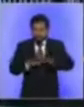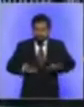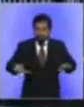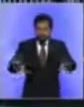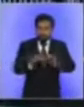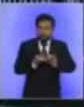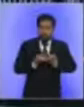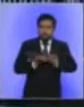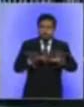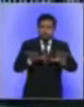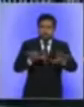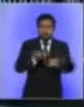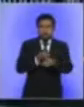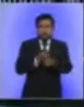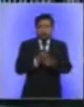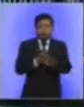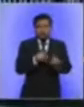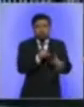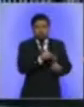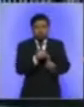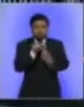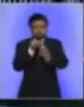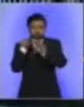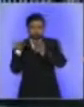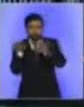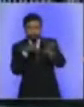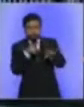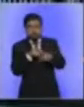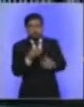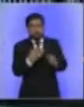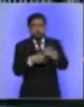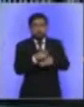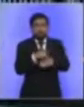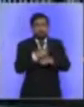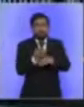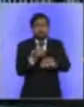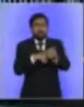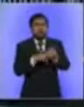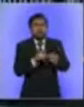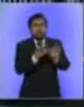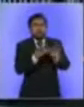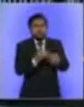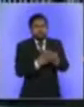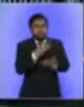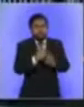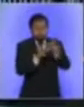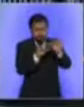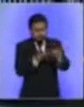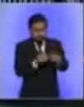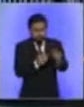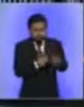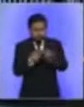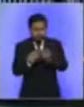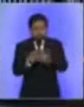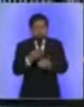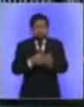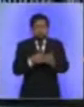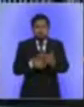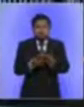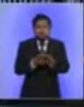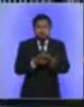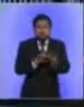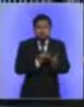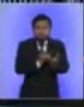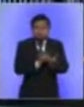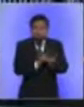buscando lograr notoriedad finalmente se estiman inoperantes los salarios relativos a la falta de actualización de la infracción de promoción personalizada